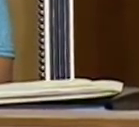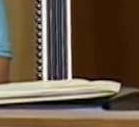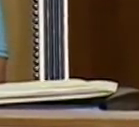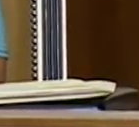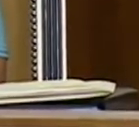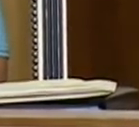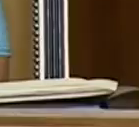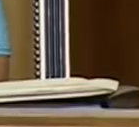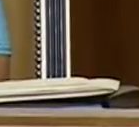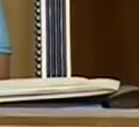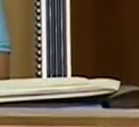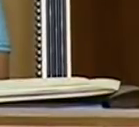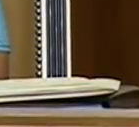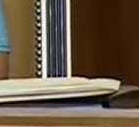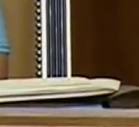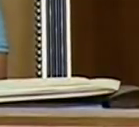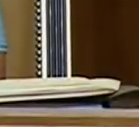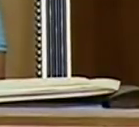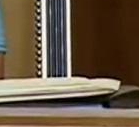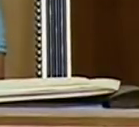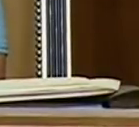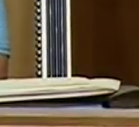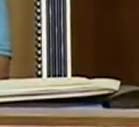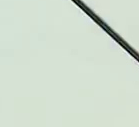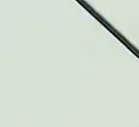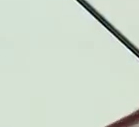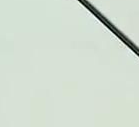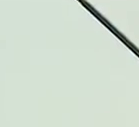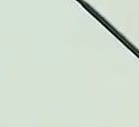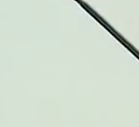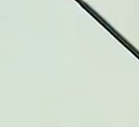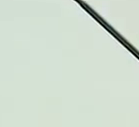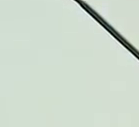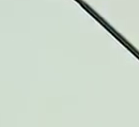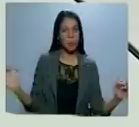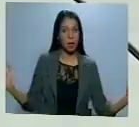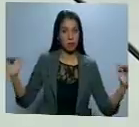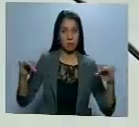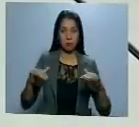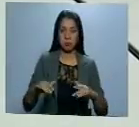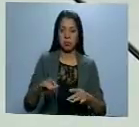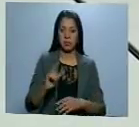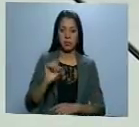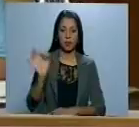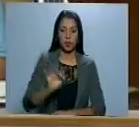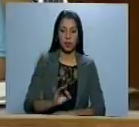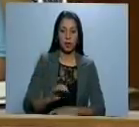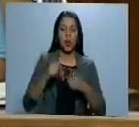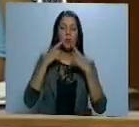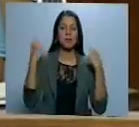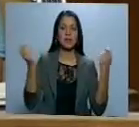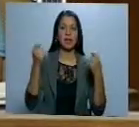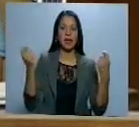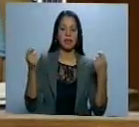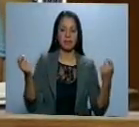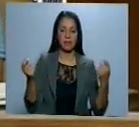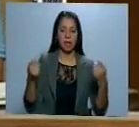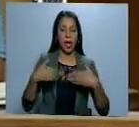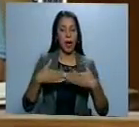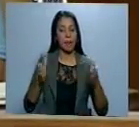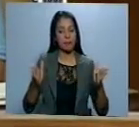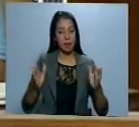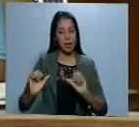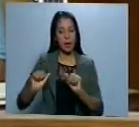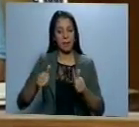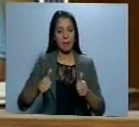hay quórum para dar inicio a esta sesión. Si hay quórum, ciudadana presidenta. Se declara abierta la